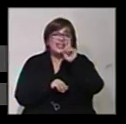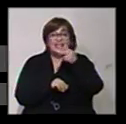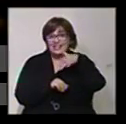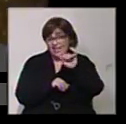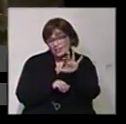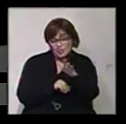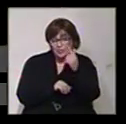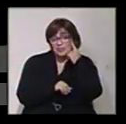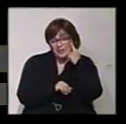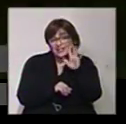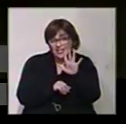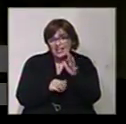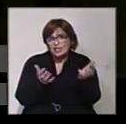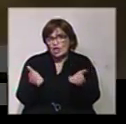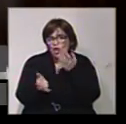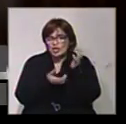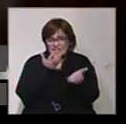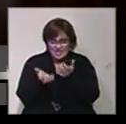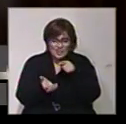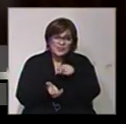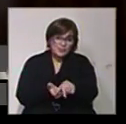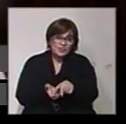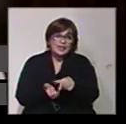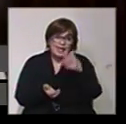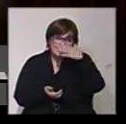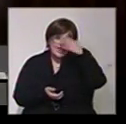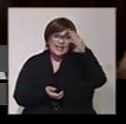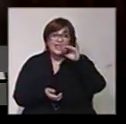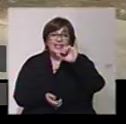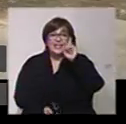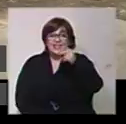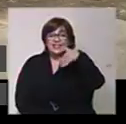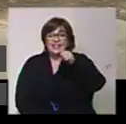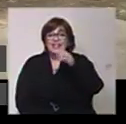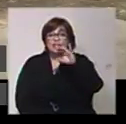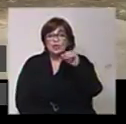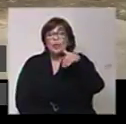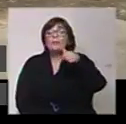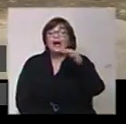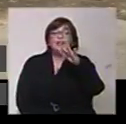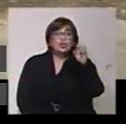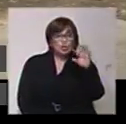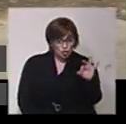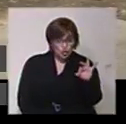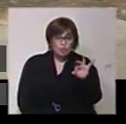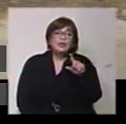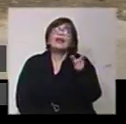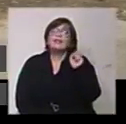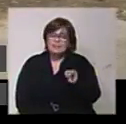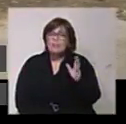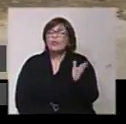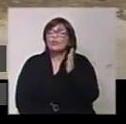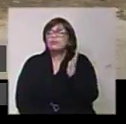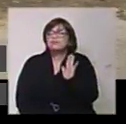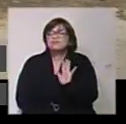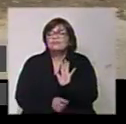es el cocinero que aparece, el chef, Ignacio Matos. Y a la vez, según la producción, hubo una cosa que